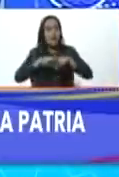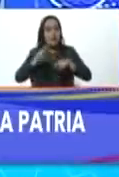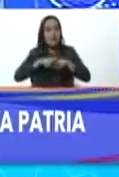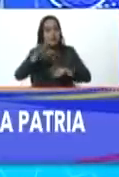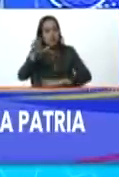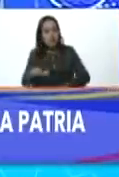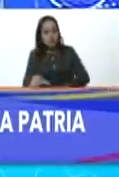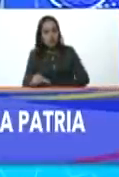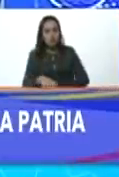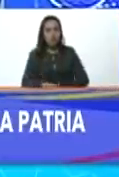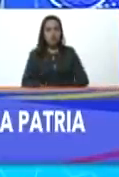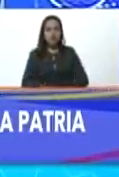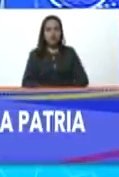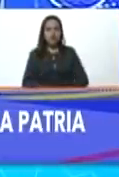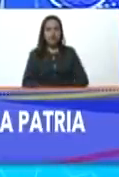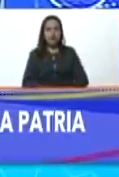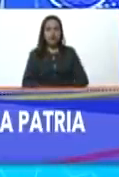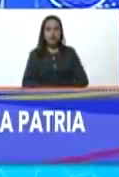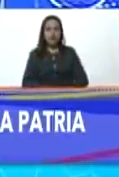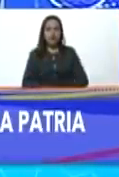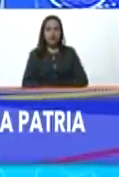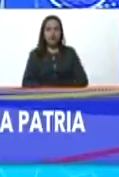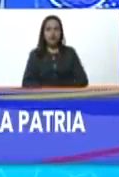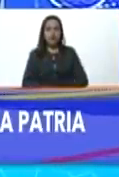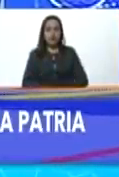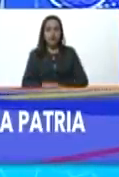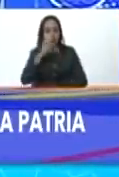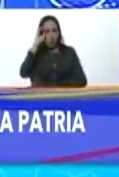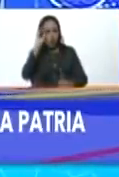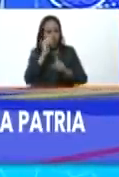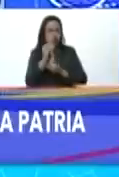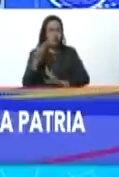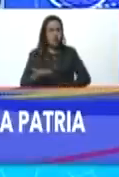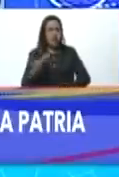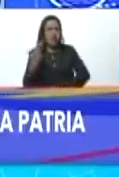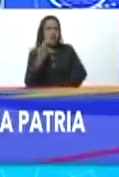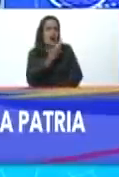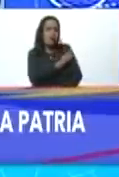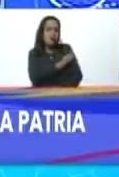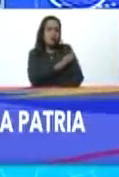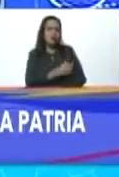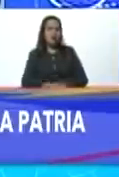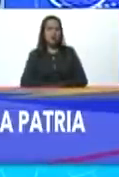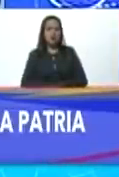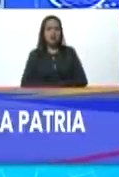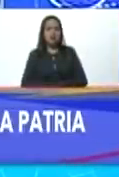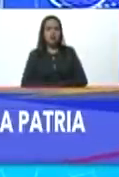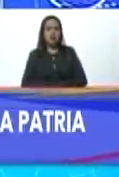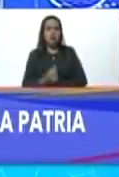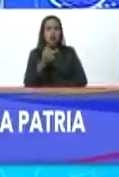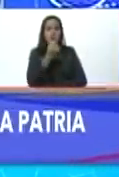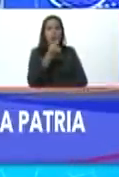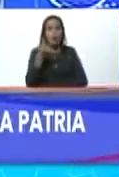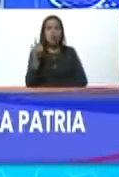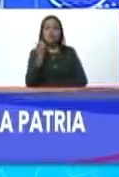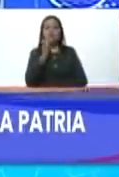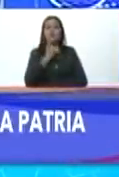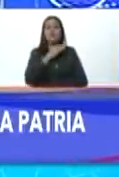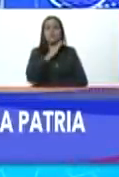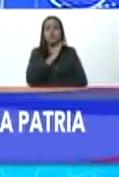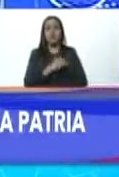y niñas, con énfasis en vacunas para 11 enfermedades: